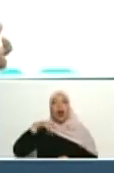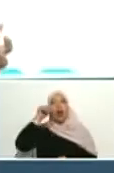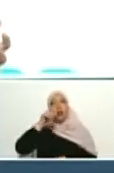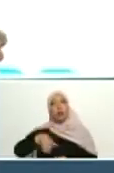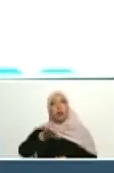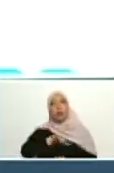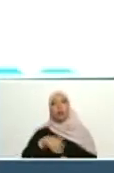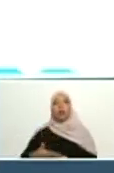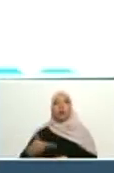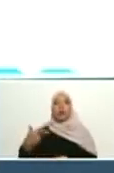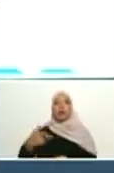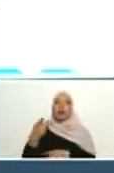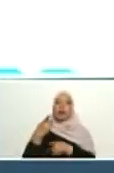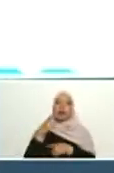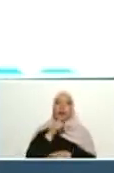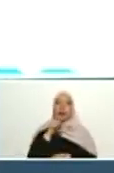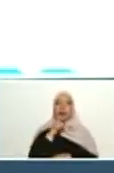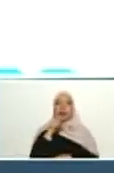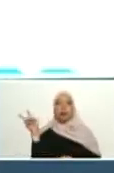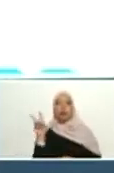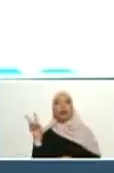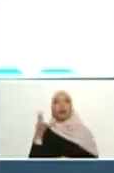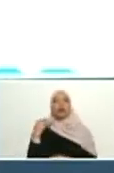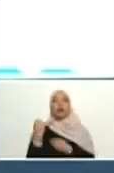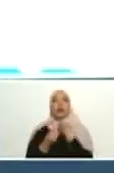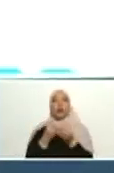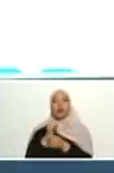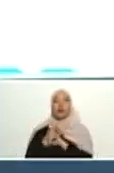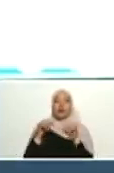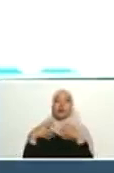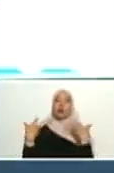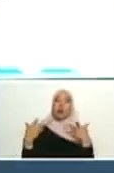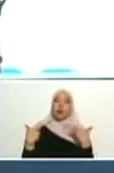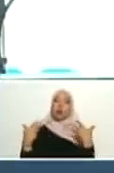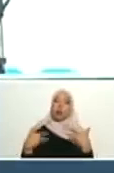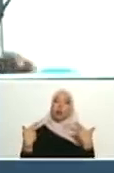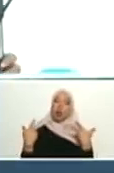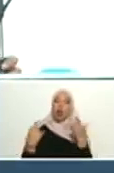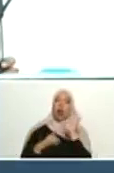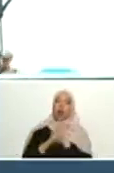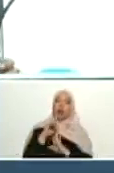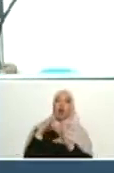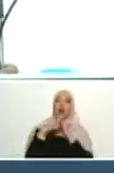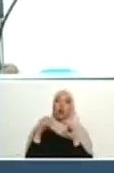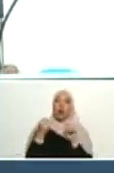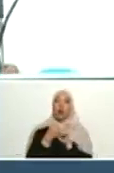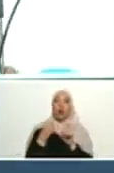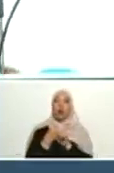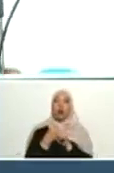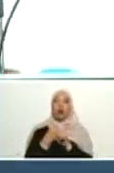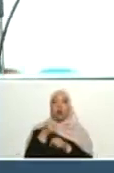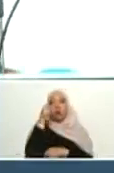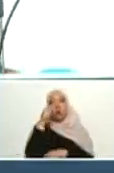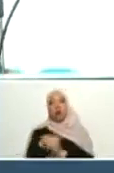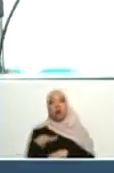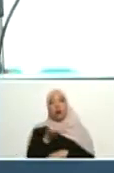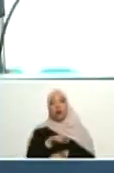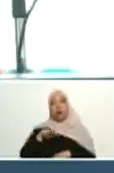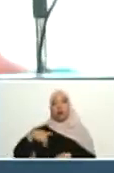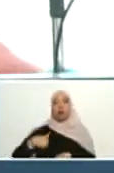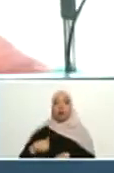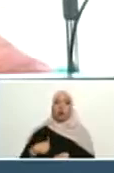importa las dificultades, el pueblo venezolano está ahí feliz, alegre, contento, venciendo todas las imposibilidades impuestas desde los